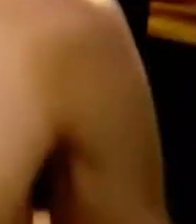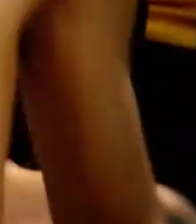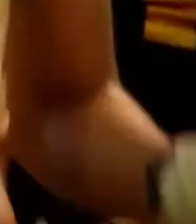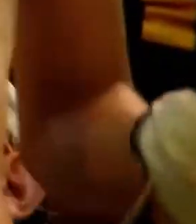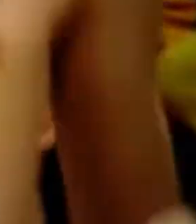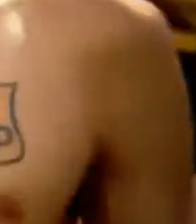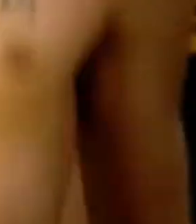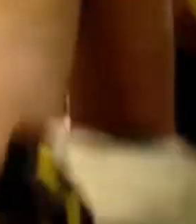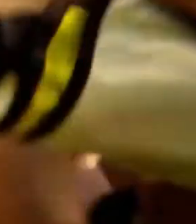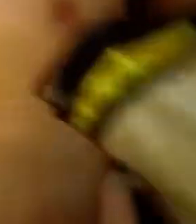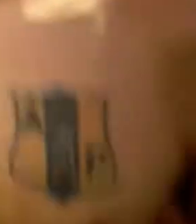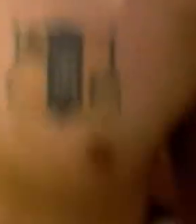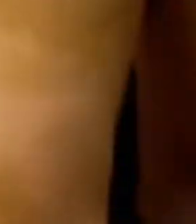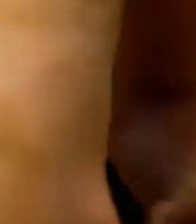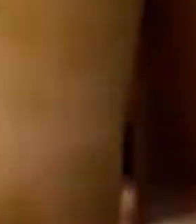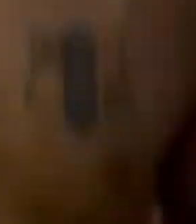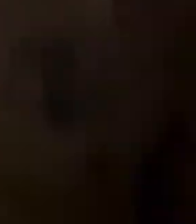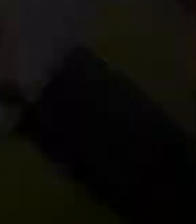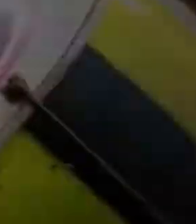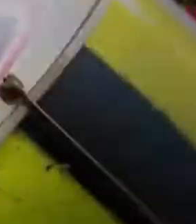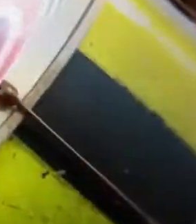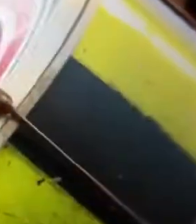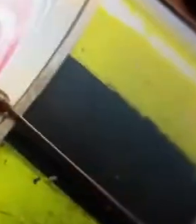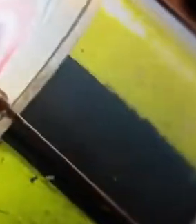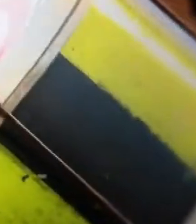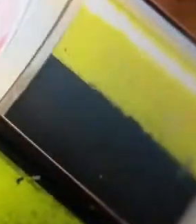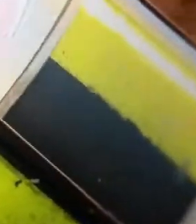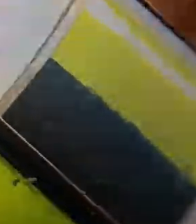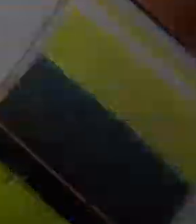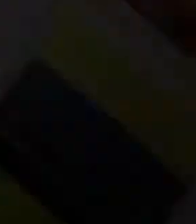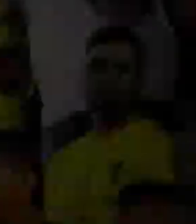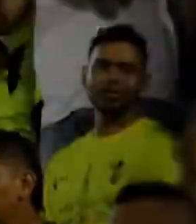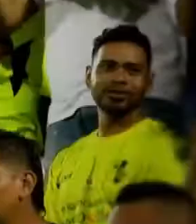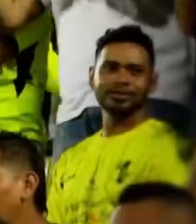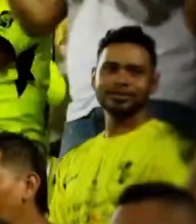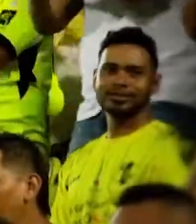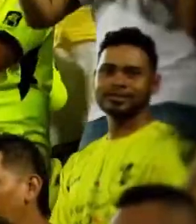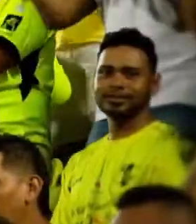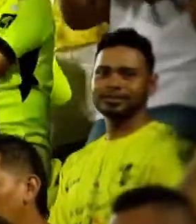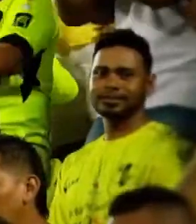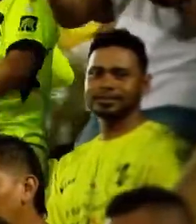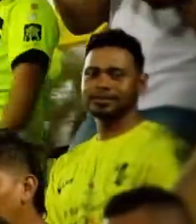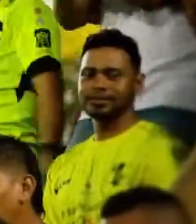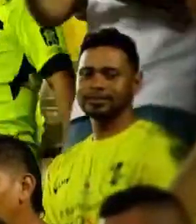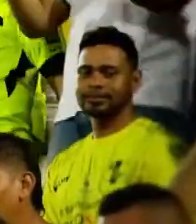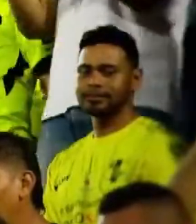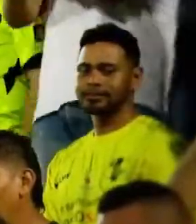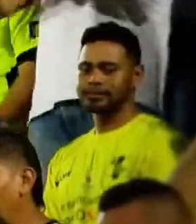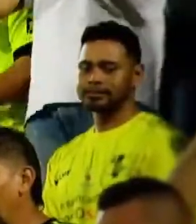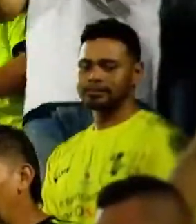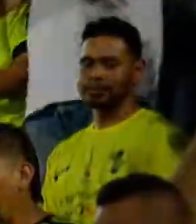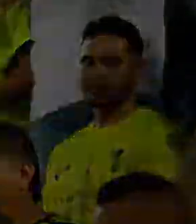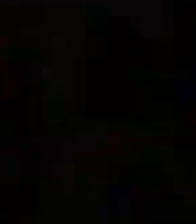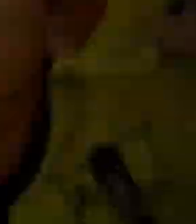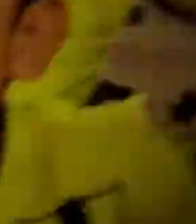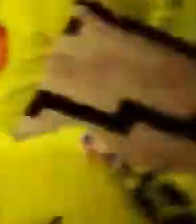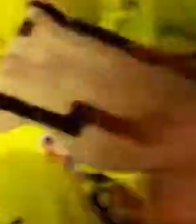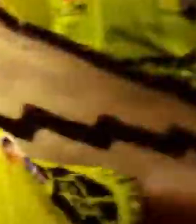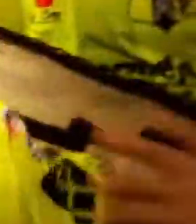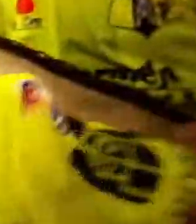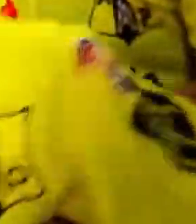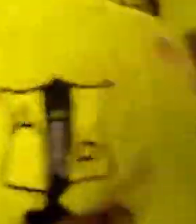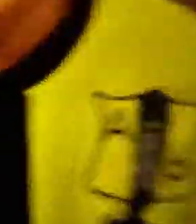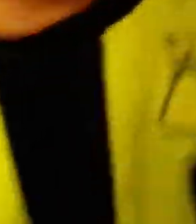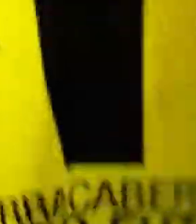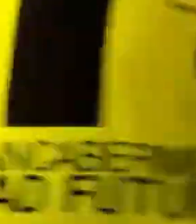Petrolera, arraigado en el corazón. Cada vez somos más y sabemos que entre todos nuestro equipo será